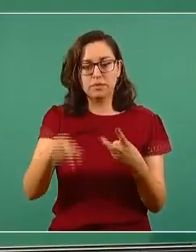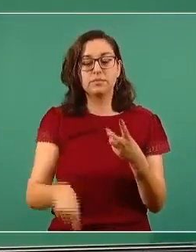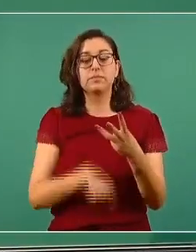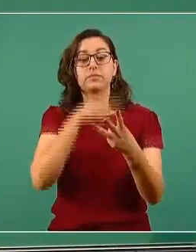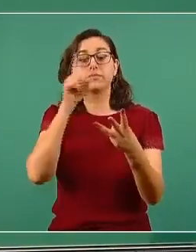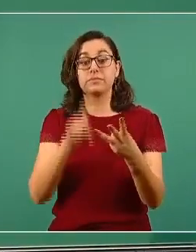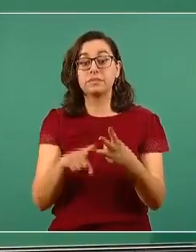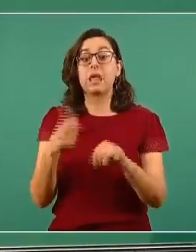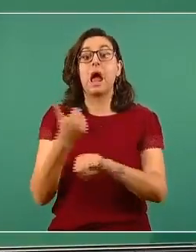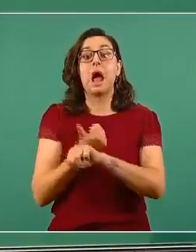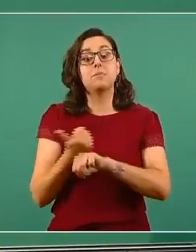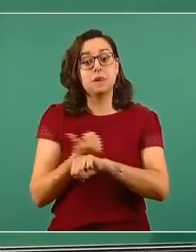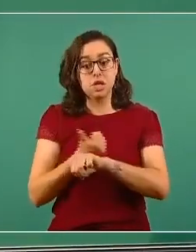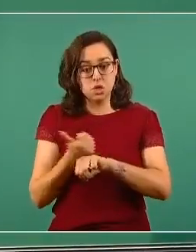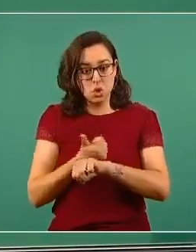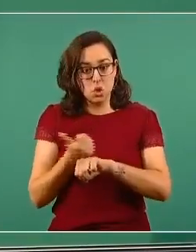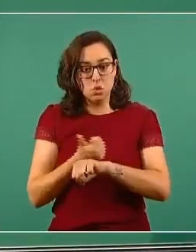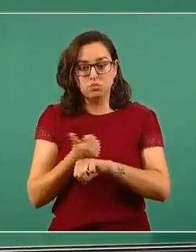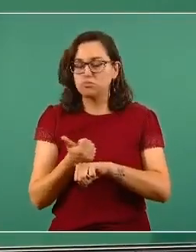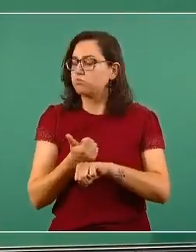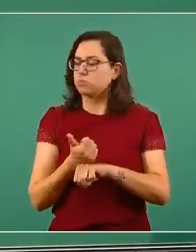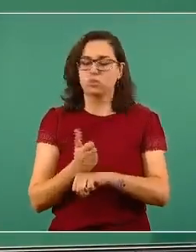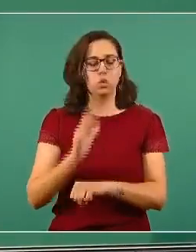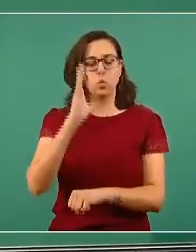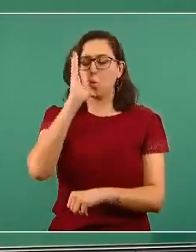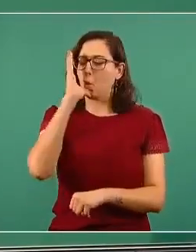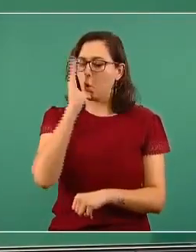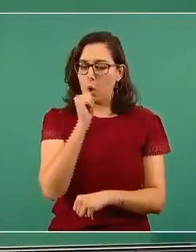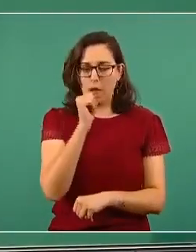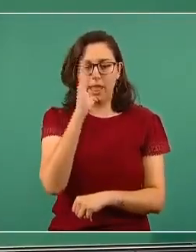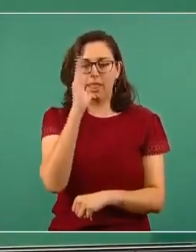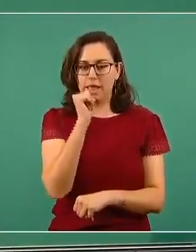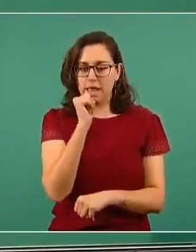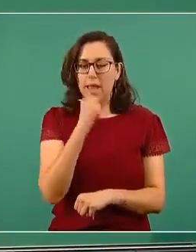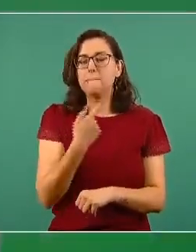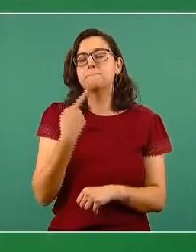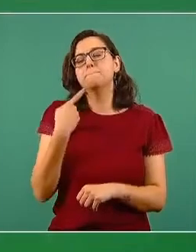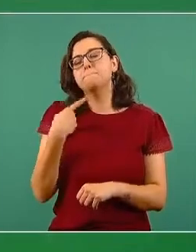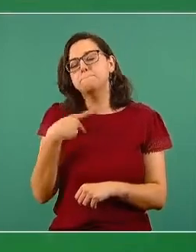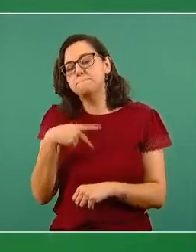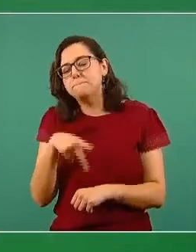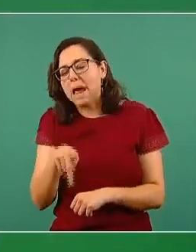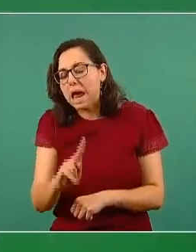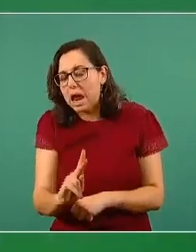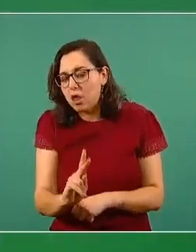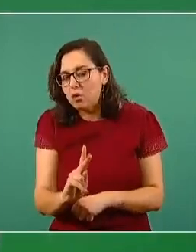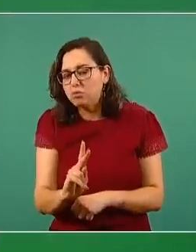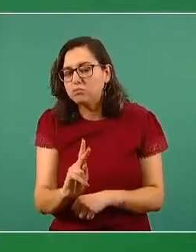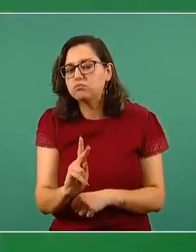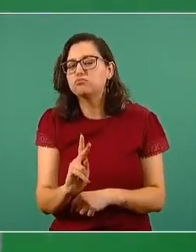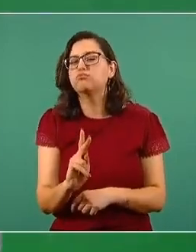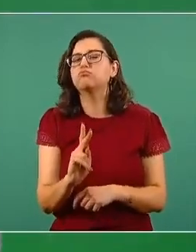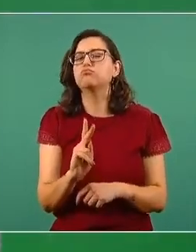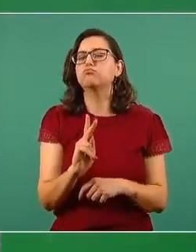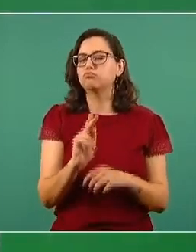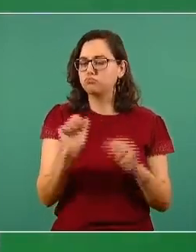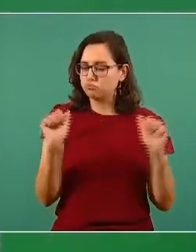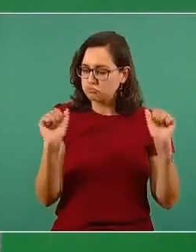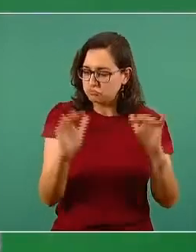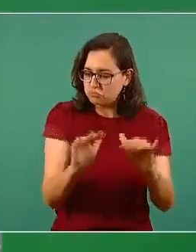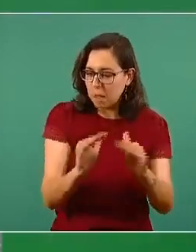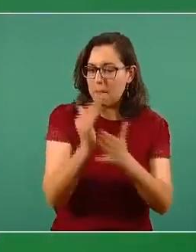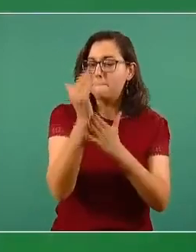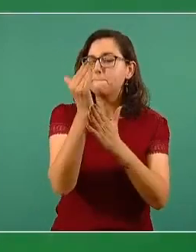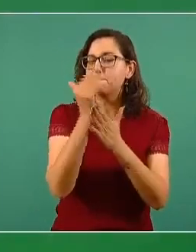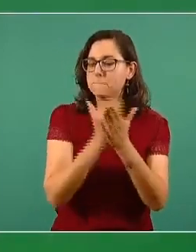en semáforo amarillo es preferente que no se hagan, pero fue donde se empezó a considerar la posibilidad de sí, pero con aforos